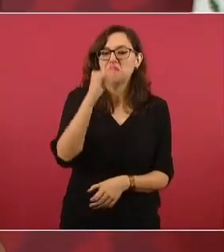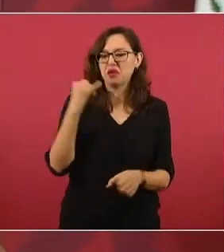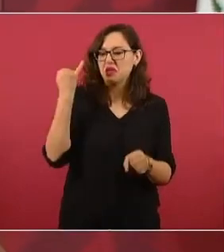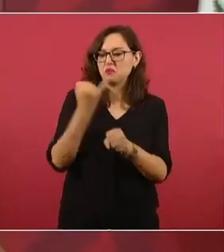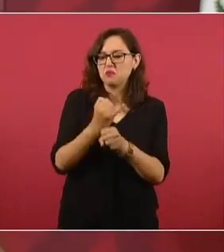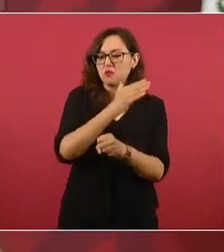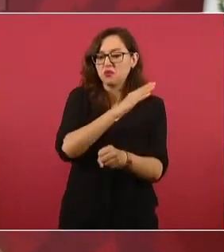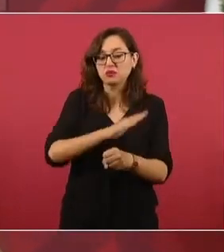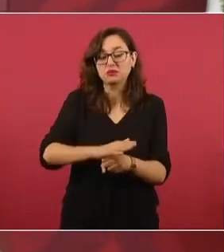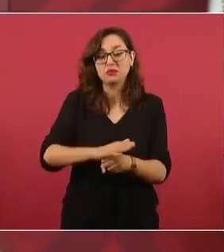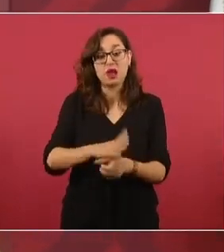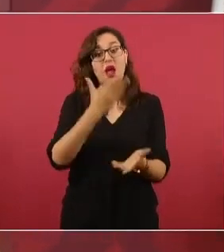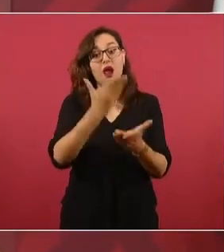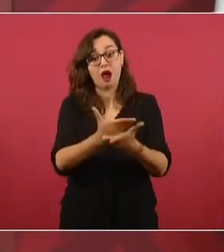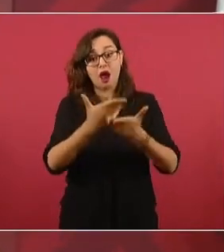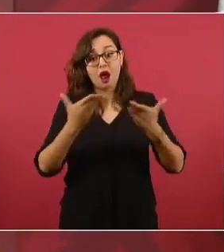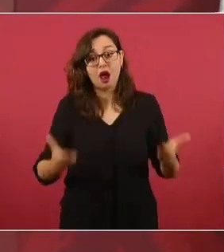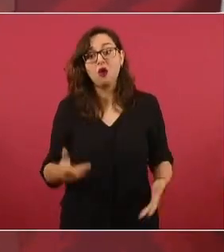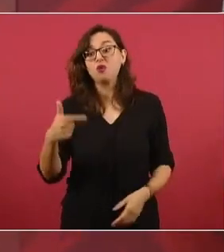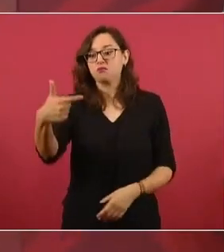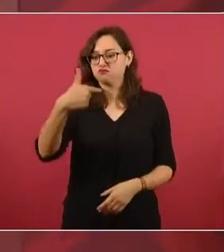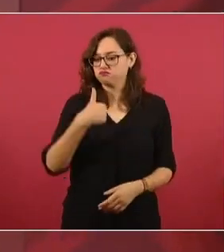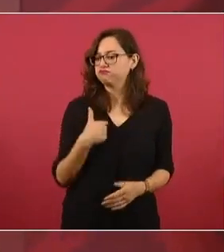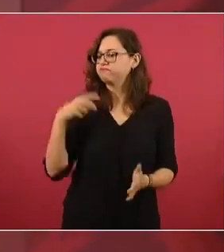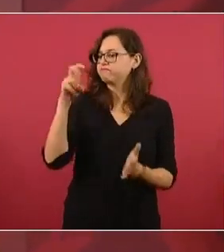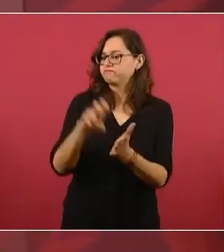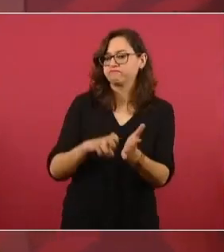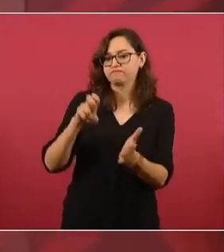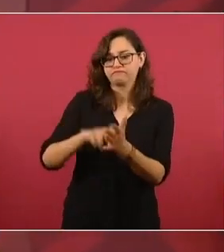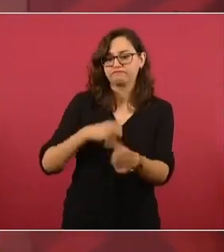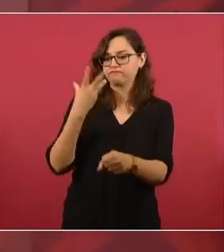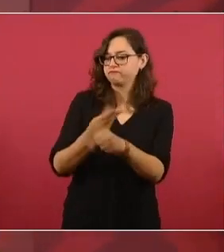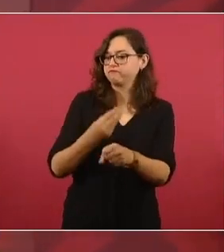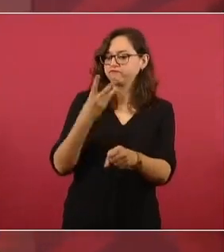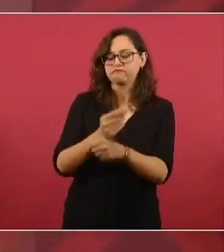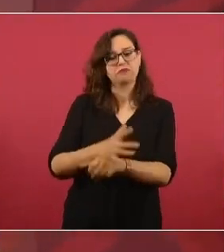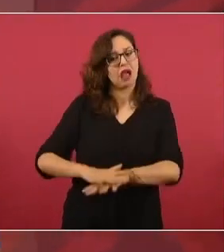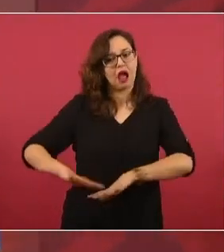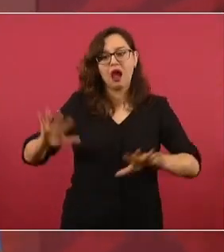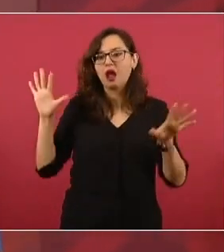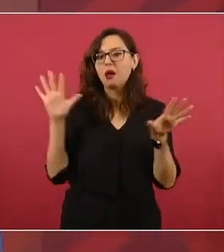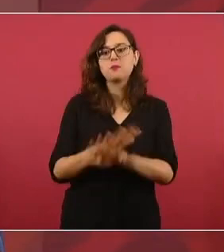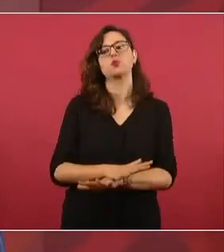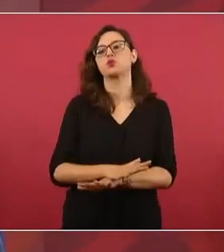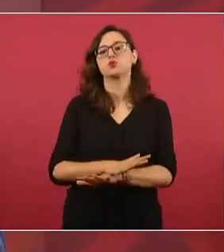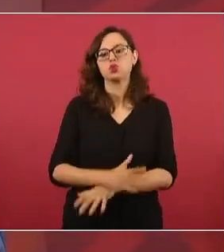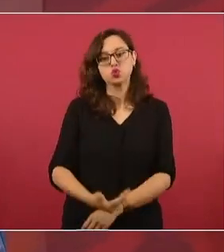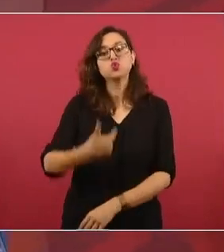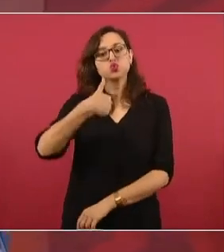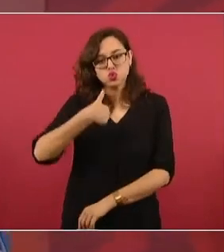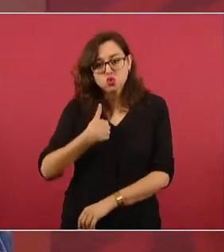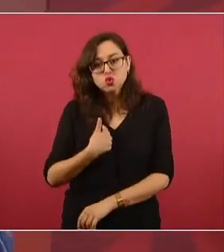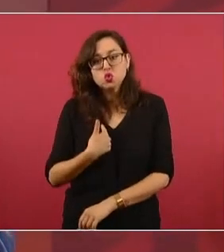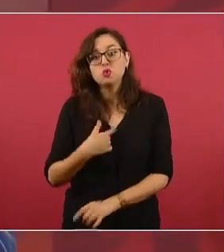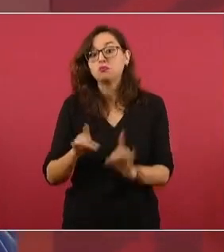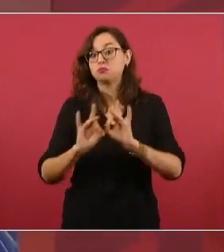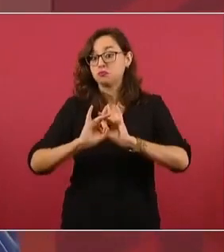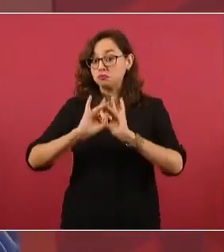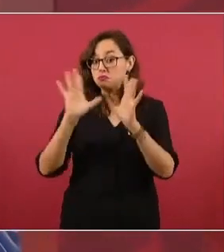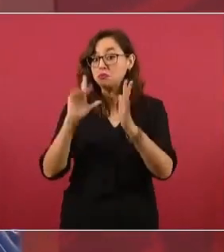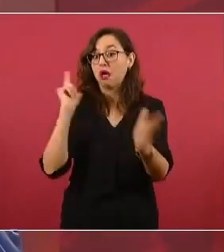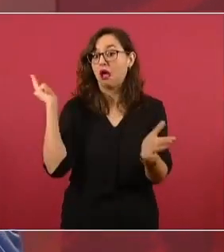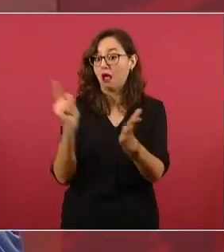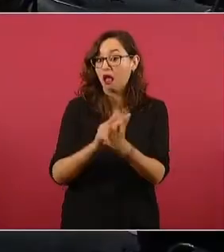que se aprobó por iniciativa nuestra en el Congreso. ¿La Corte